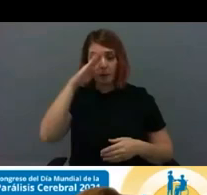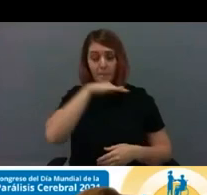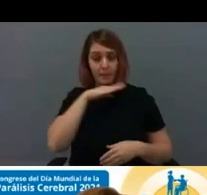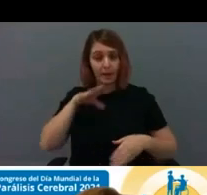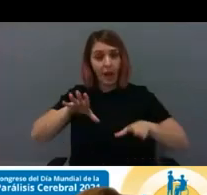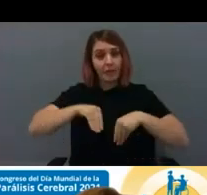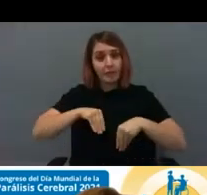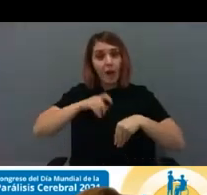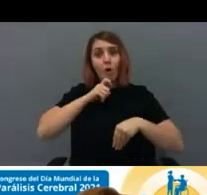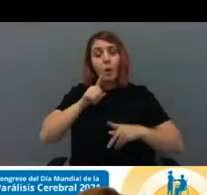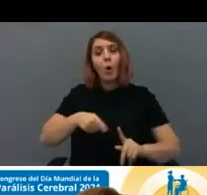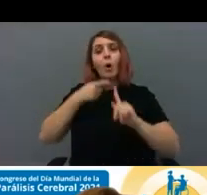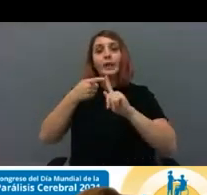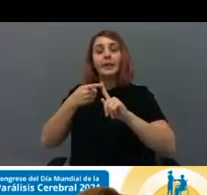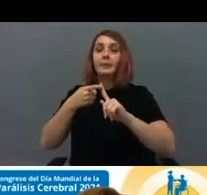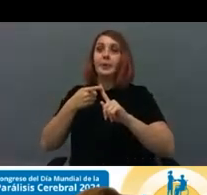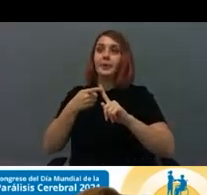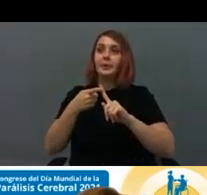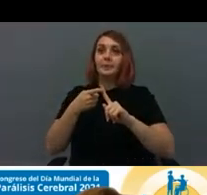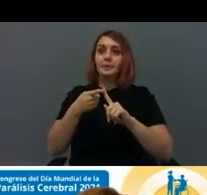¿no? Para poder,